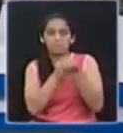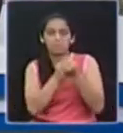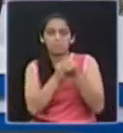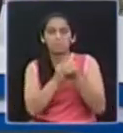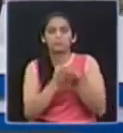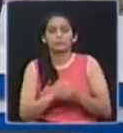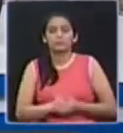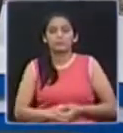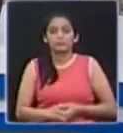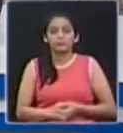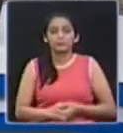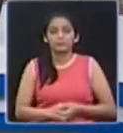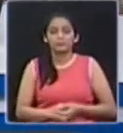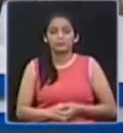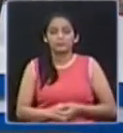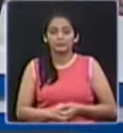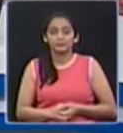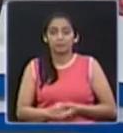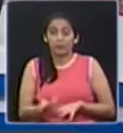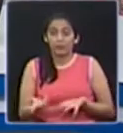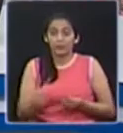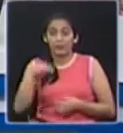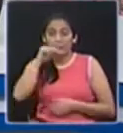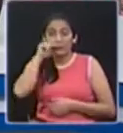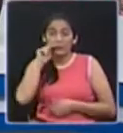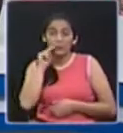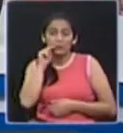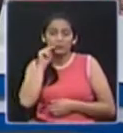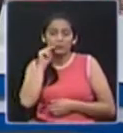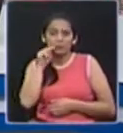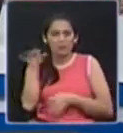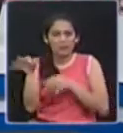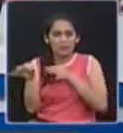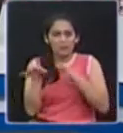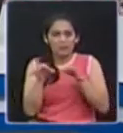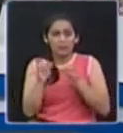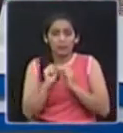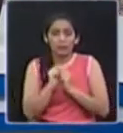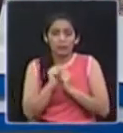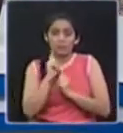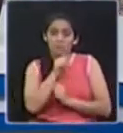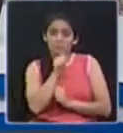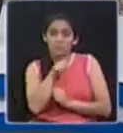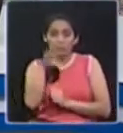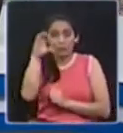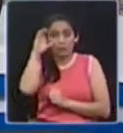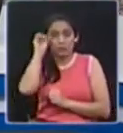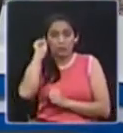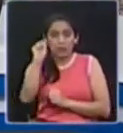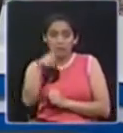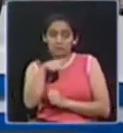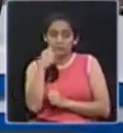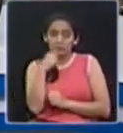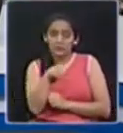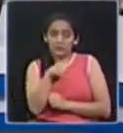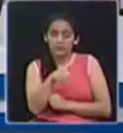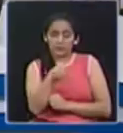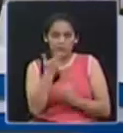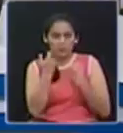Andrés Páez. El burgomaestre, en ese sentido, aclaró que dependerá de Lasso captar los votos en la segunda vuelta electoral.